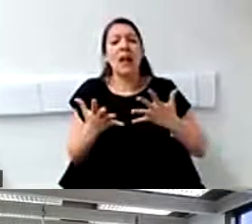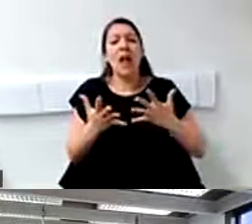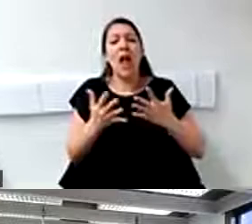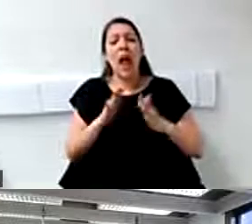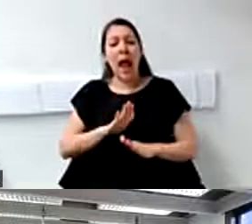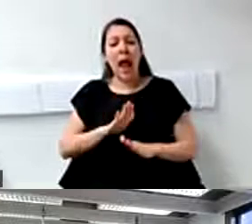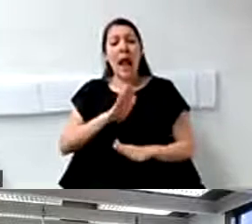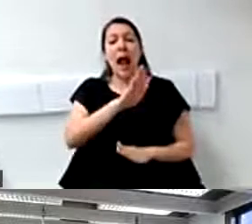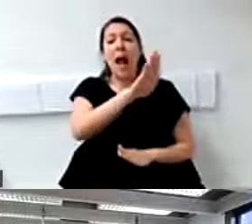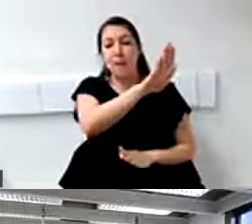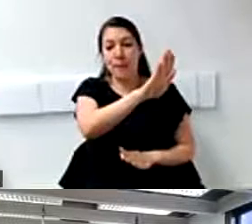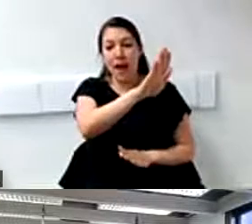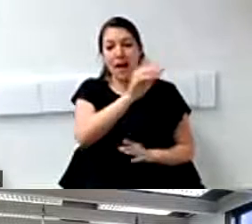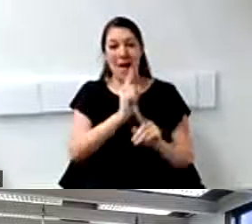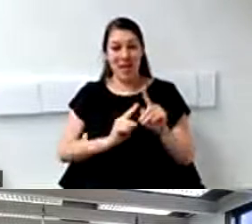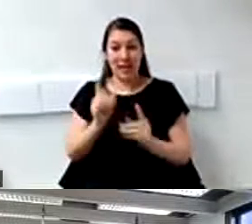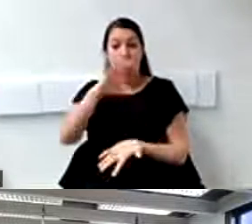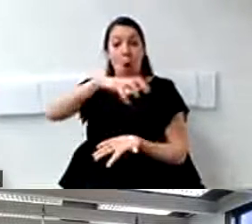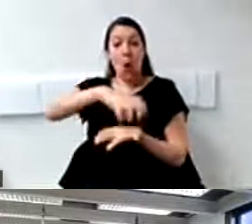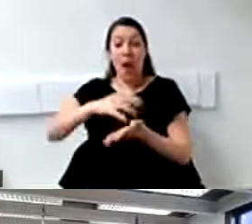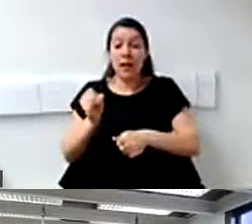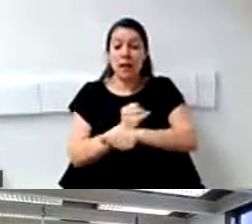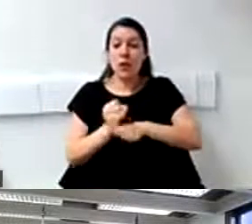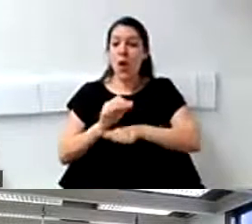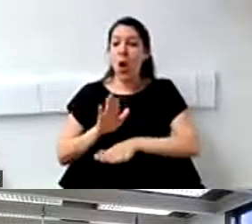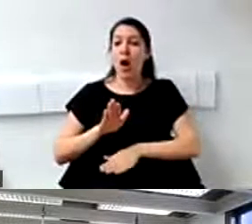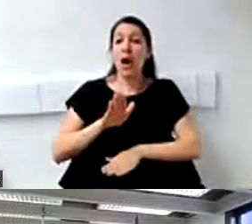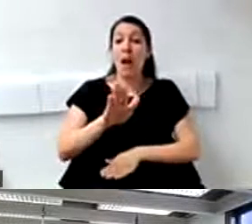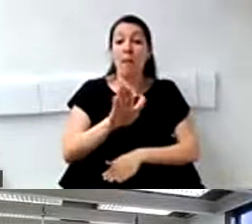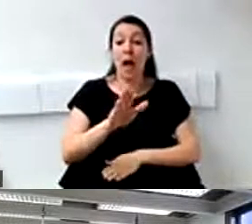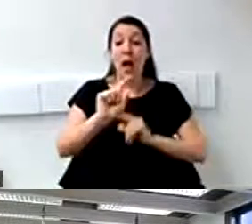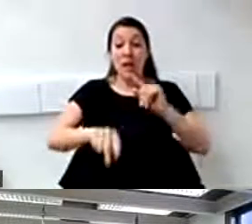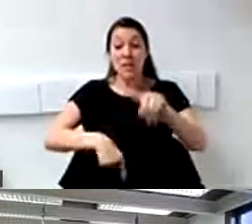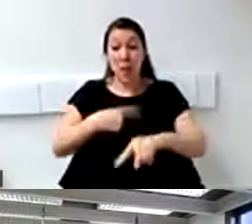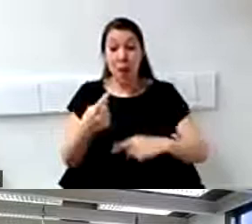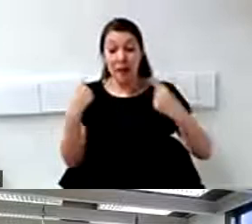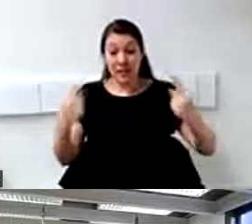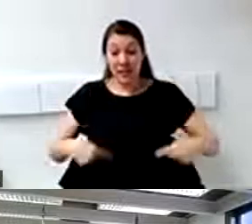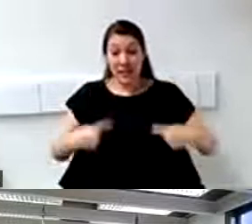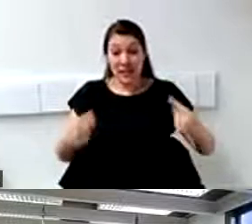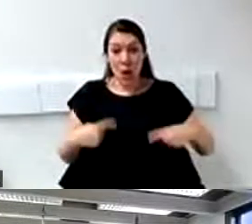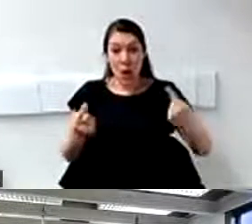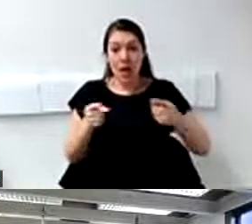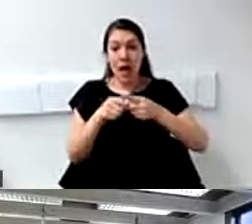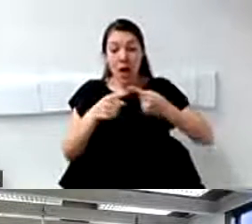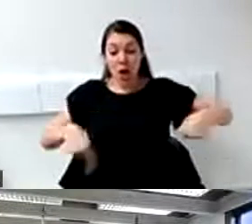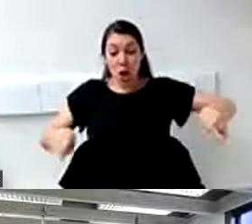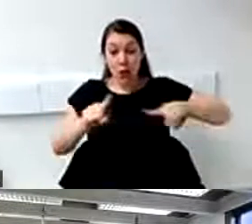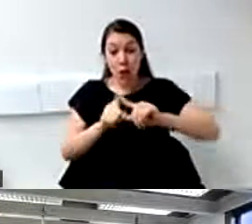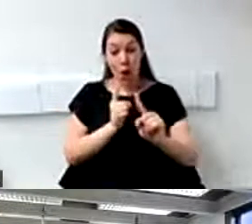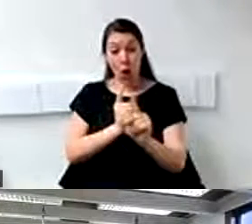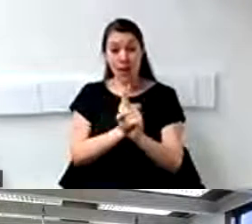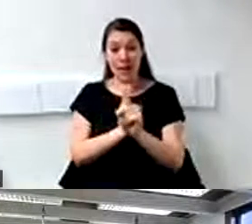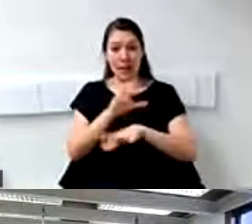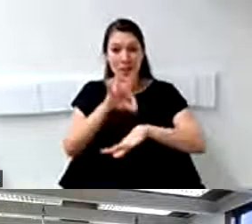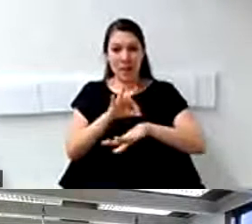la entrada del servicio si después la silla de ruedas no logra entrar en el consultorio porque la puerta